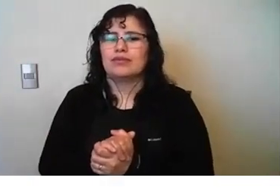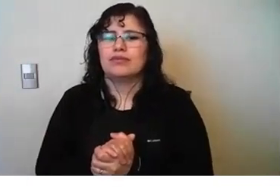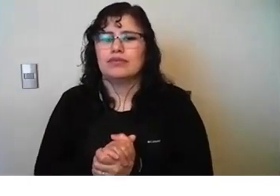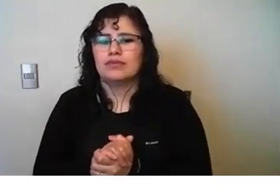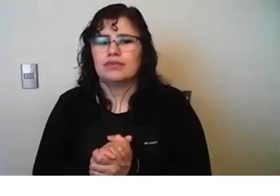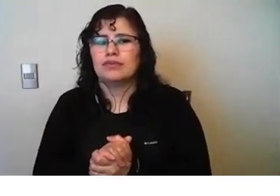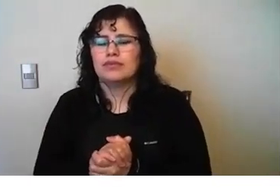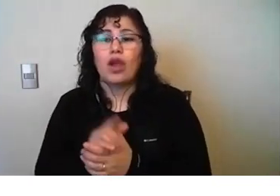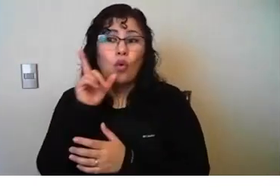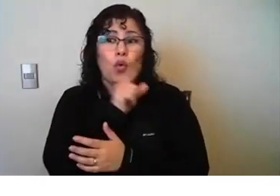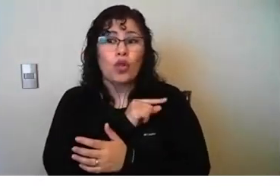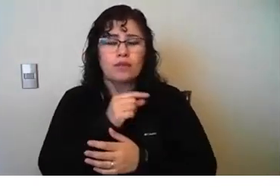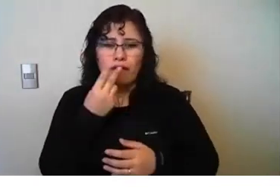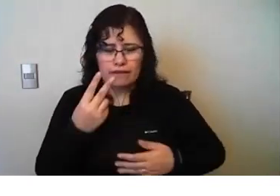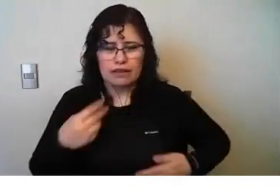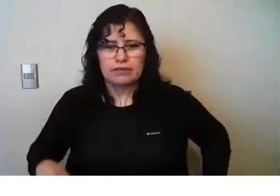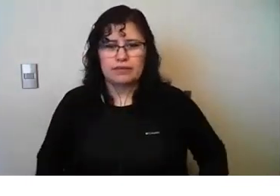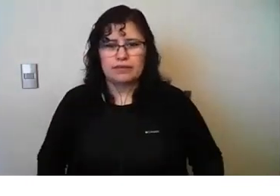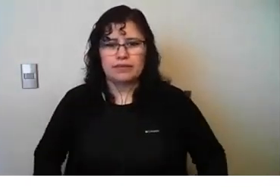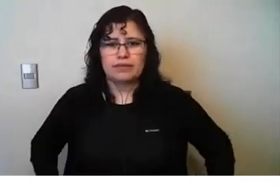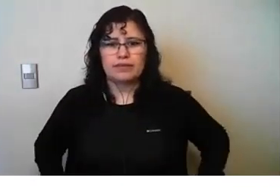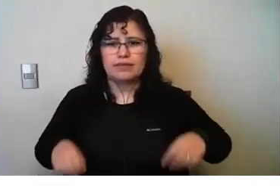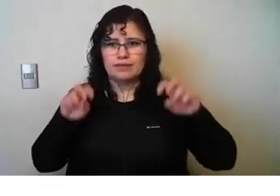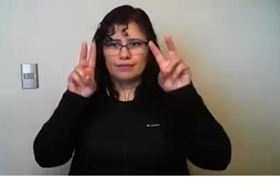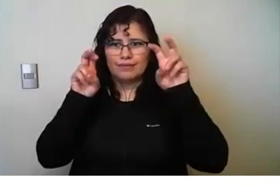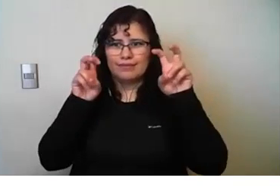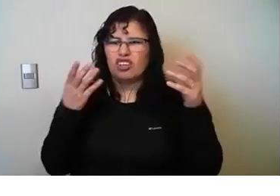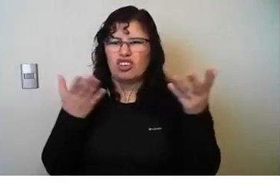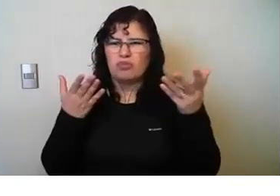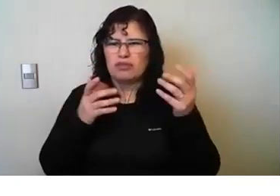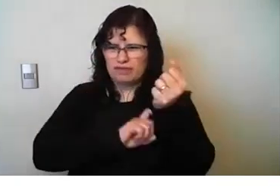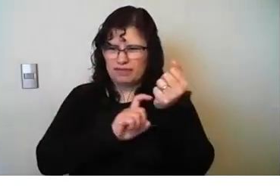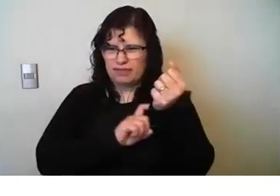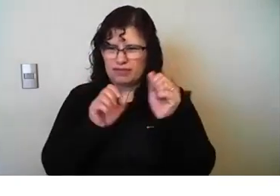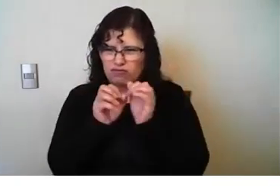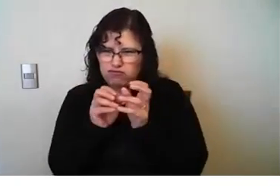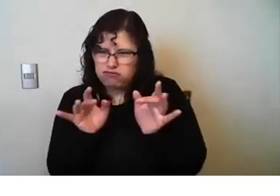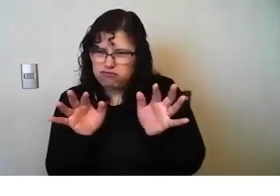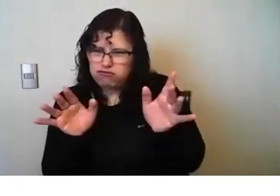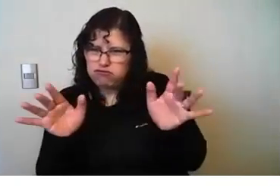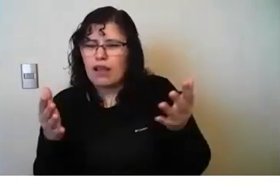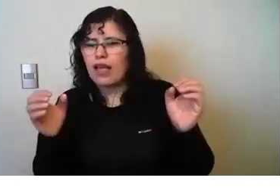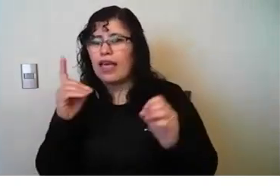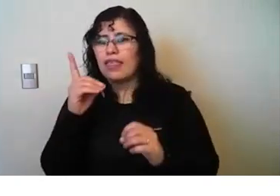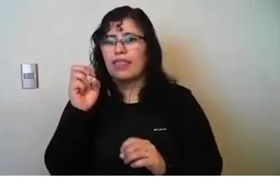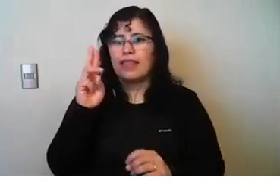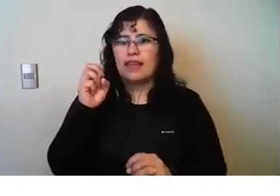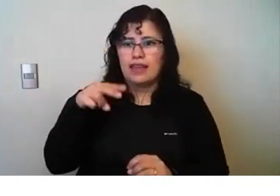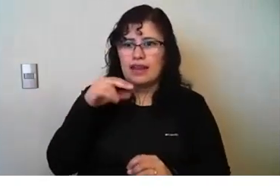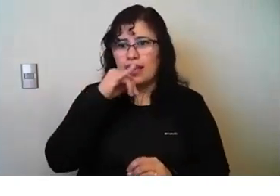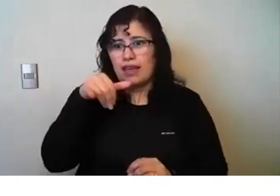Lo último que vamos a ver tiene que ver con la irrigación y drenaje, entrada y salida de sangre